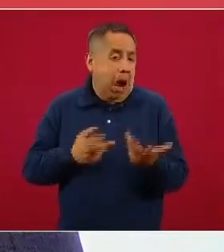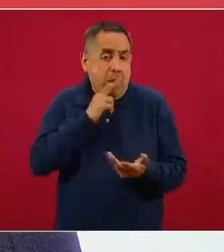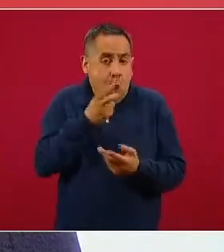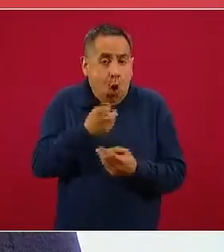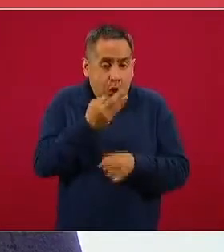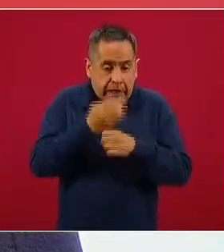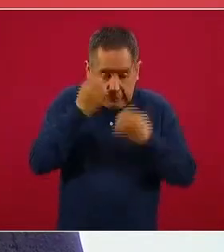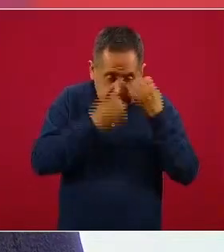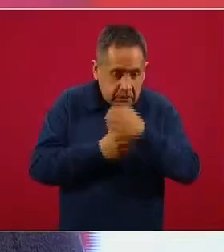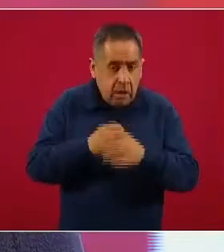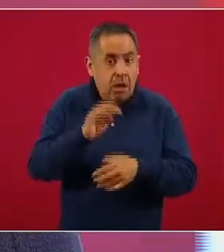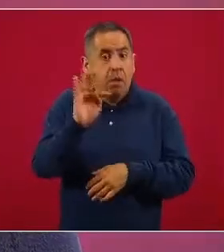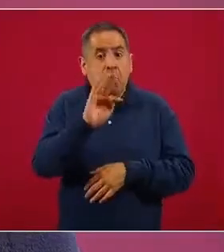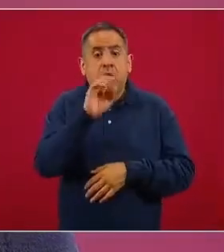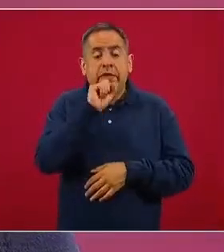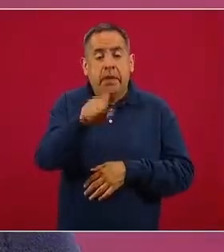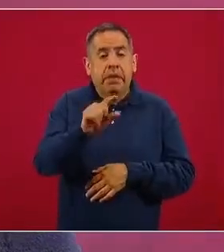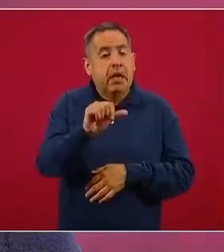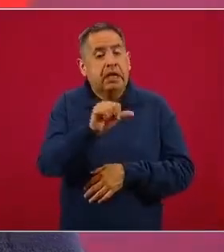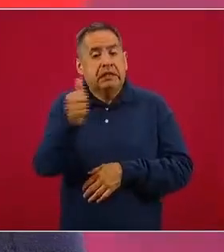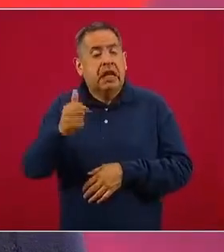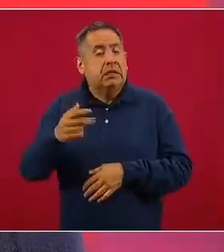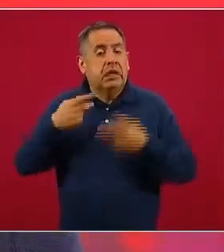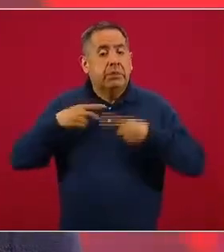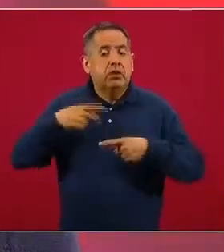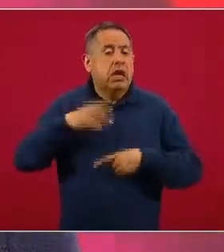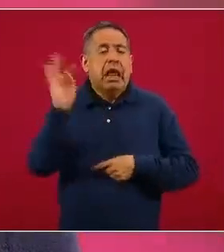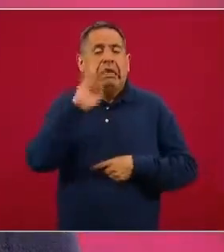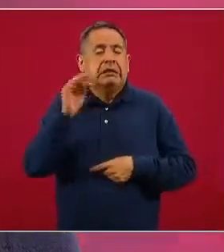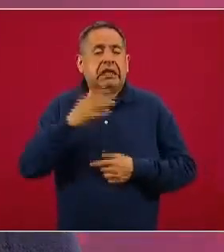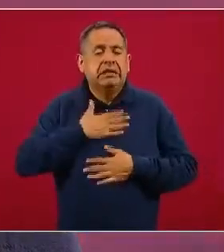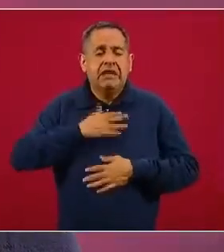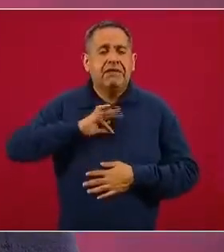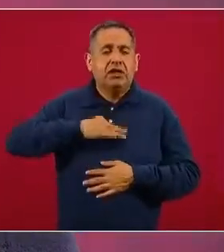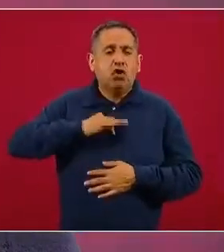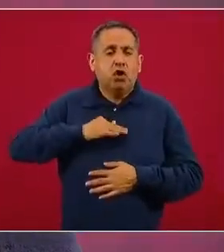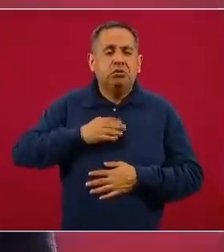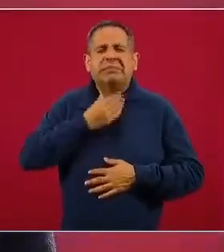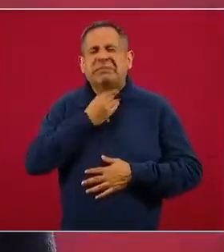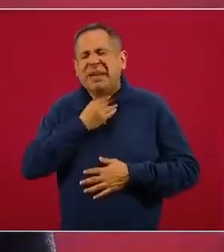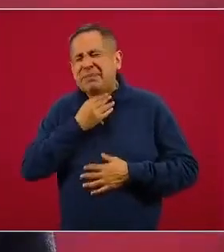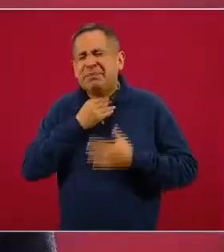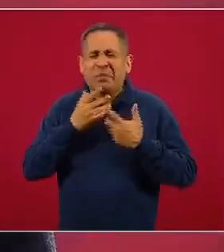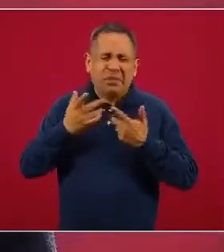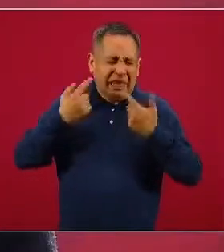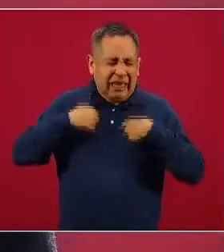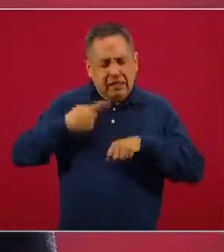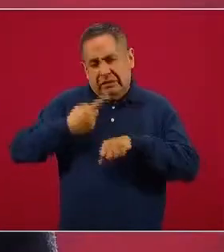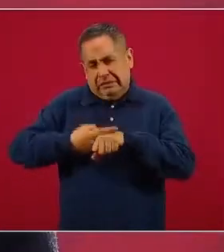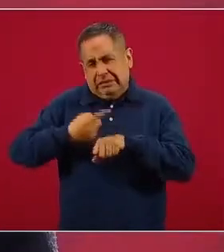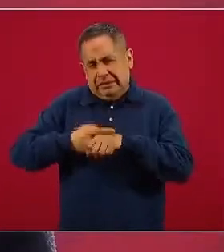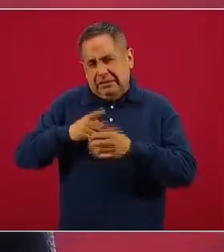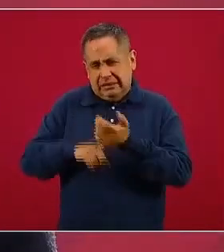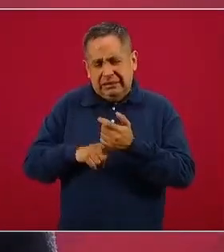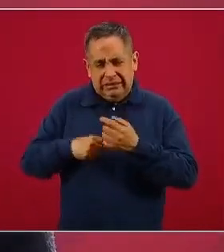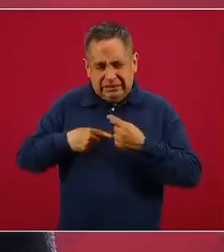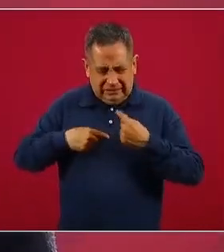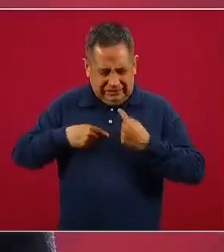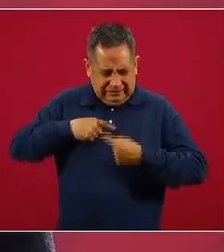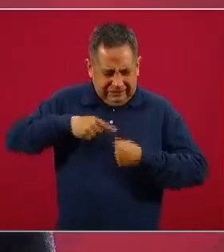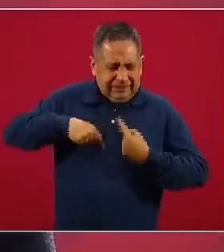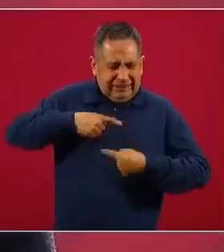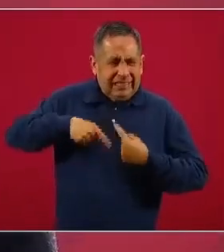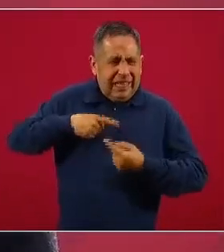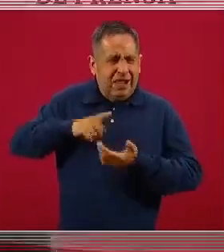persona pudiera tener una infección reciente en donde la carga viral, es decir, la replicación que el virus